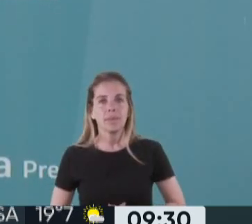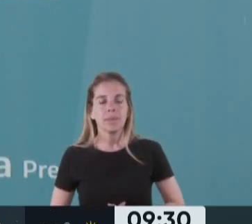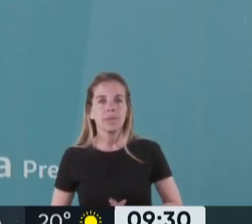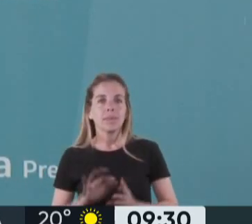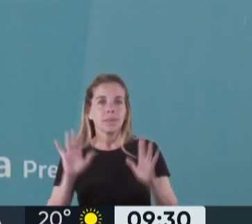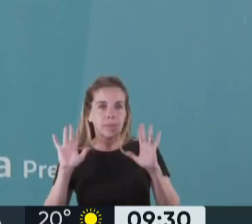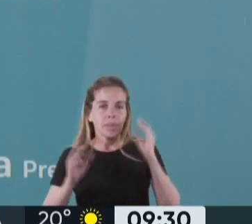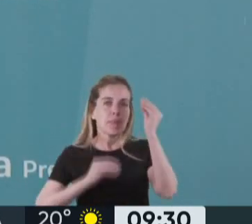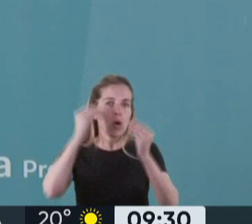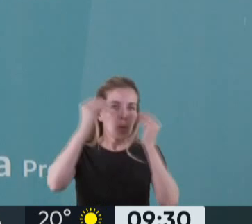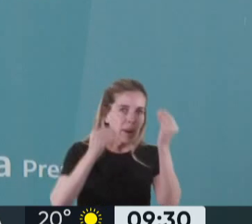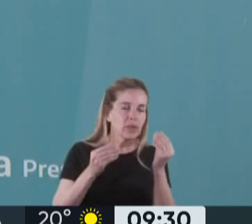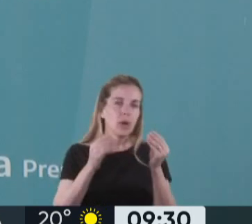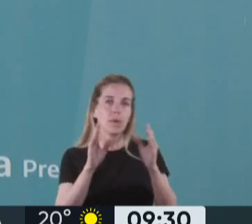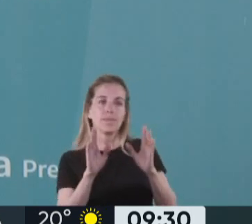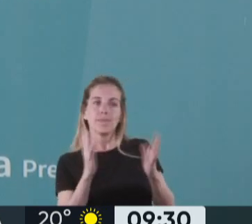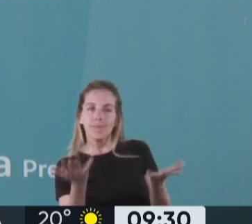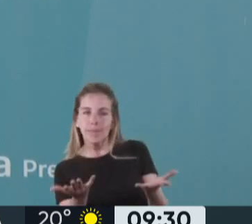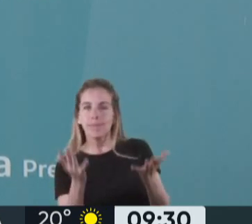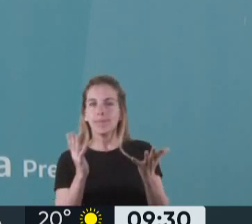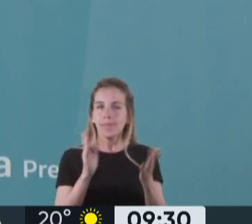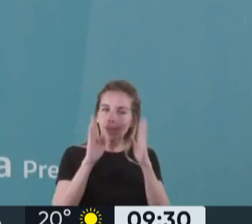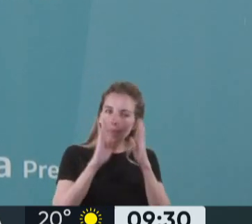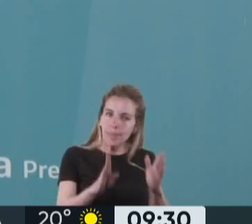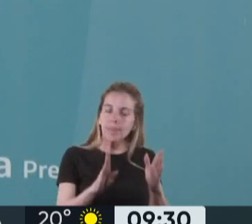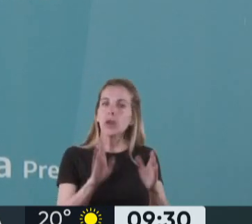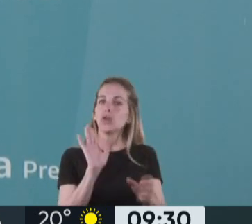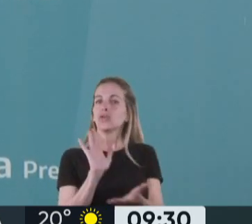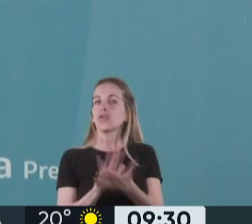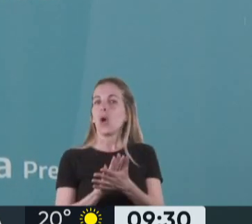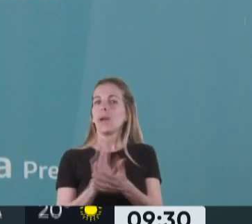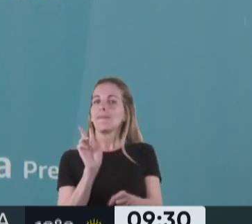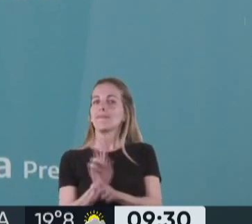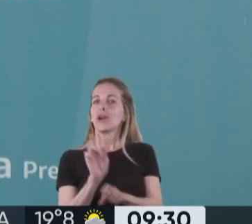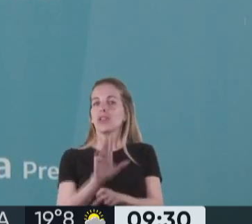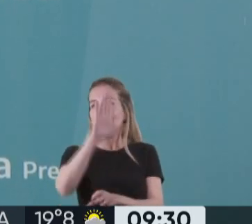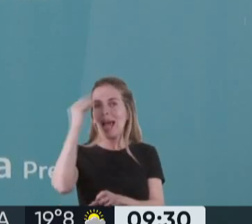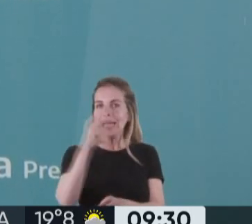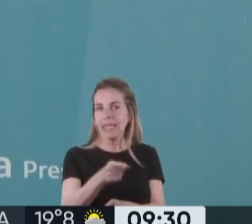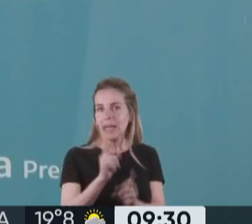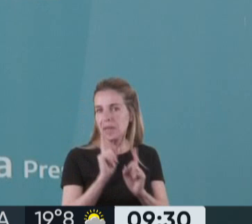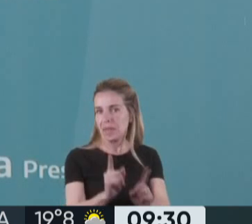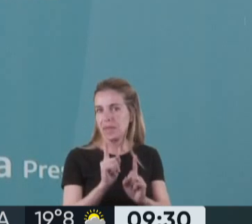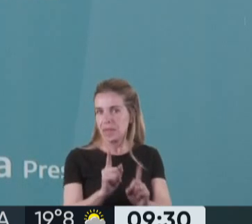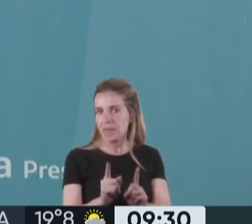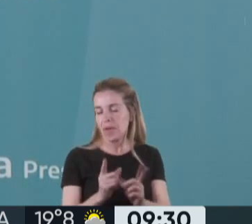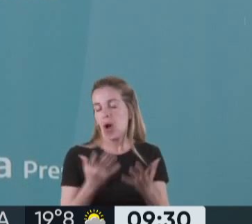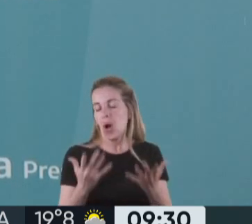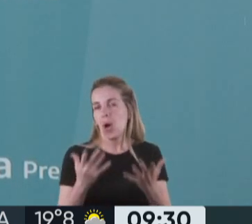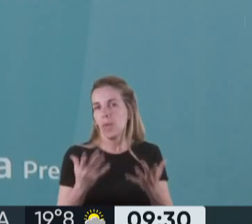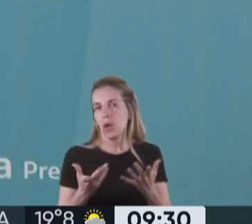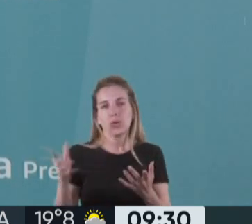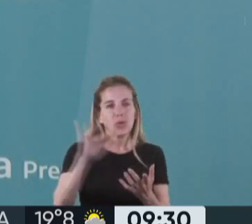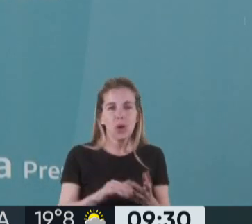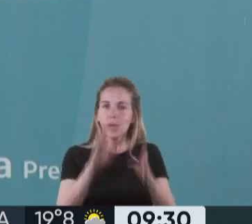La preocupación y la ocupación sobre la seguridad de la vicepresidenta es permanente, por supuesto, no nos olvidamos en ningún momento, todos los